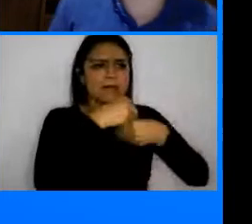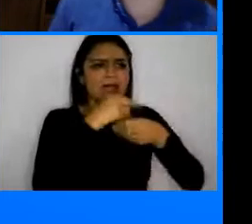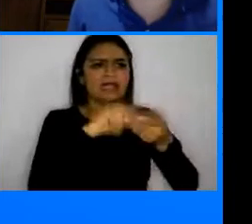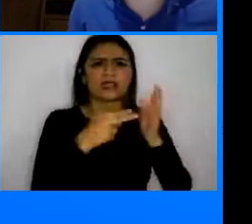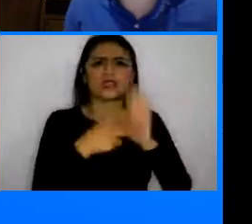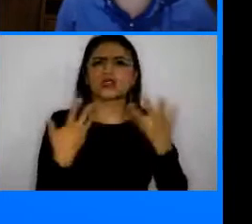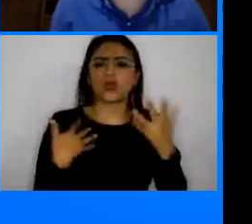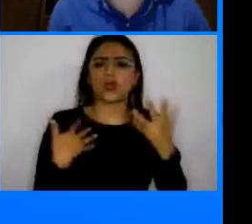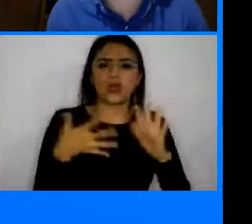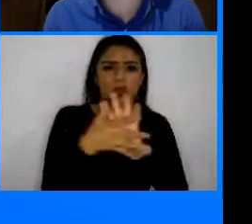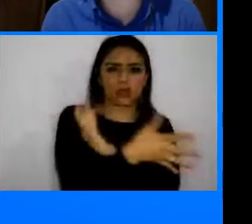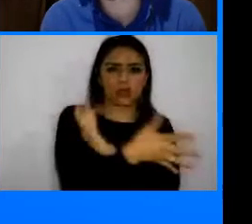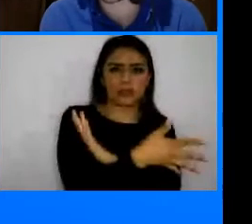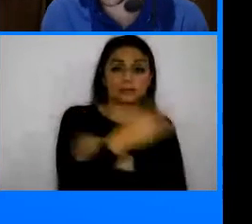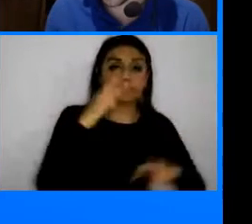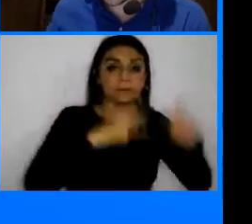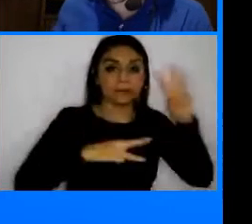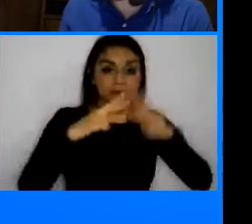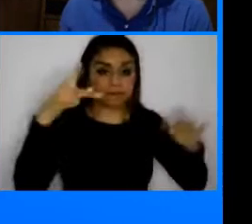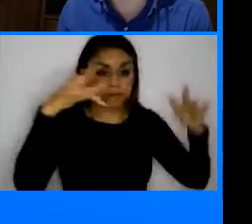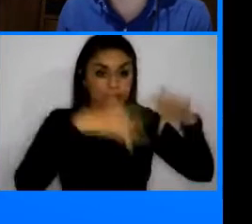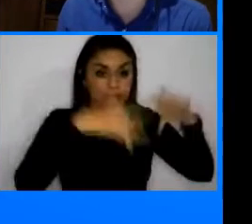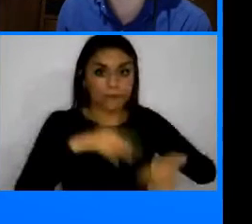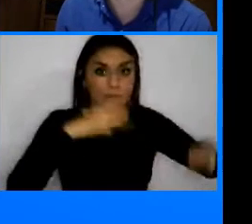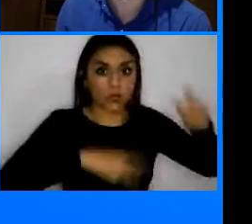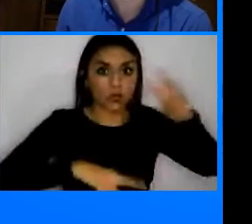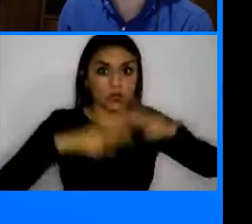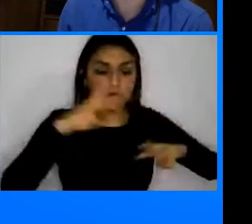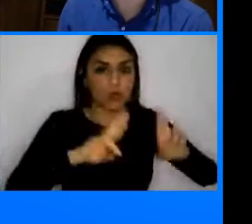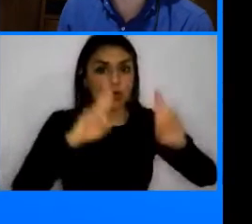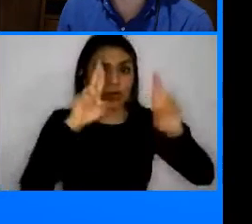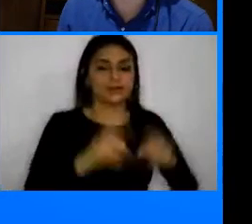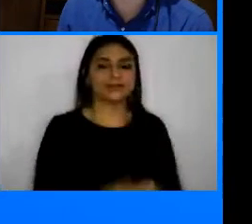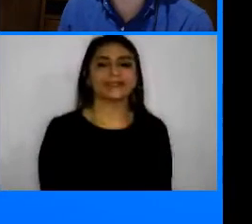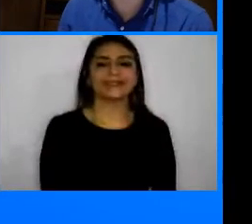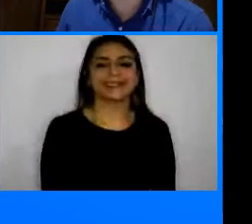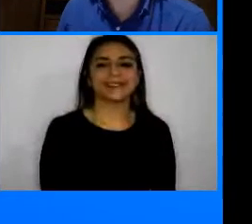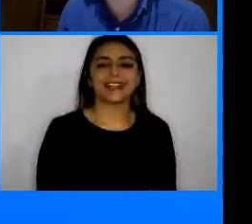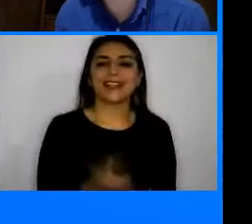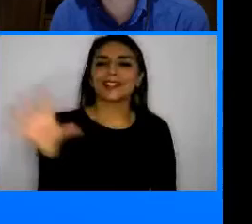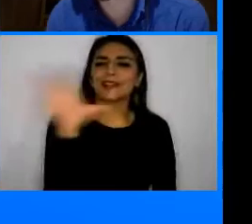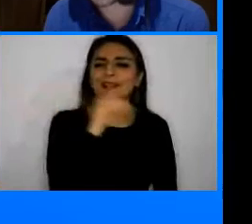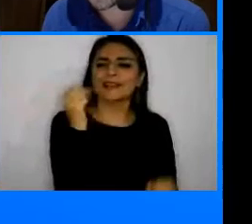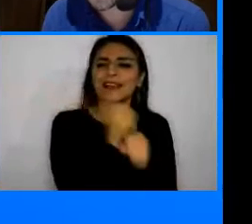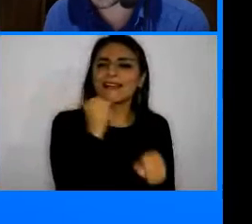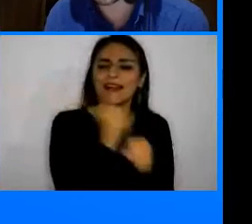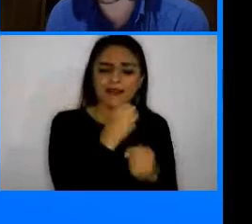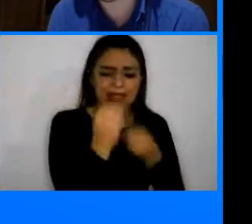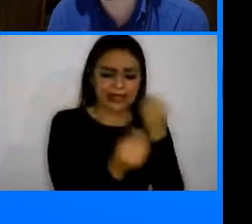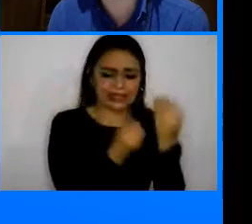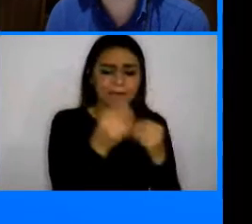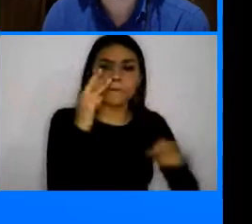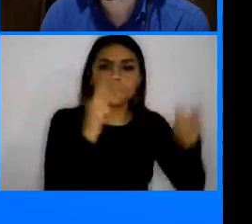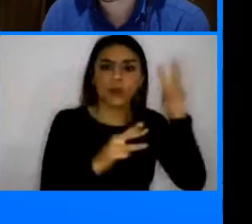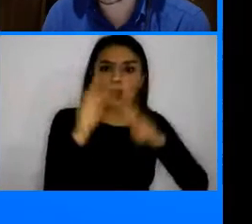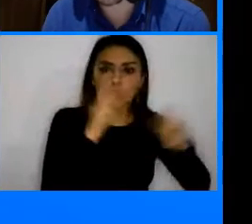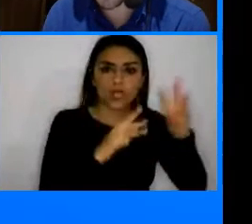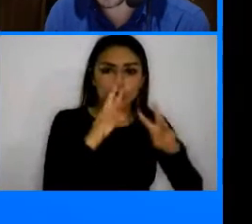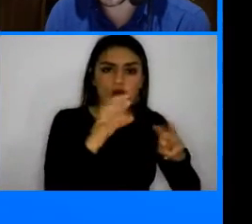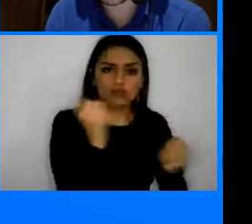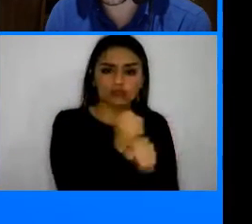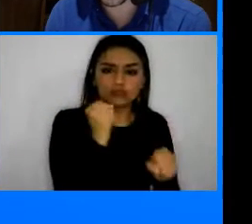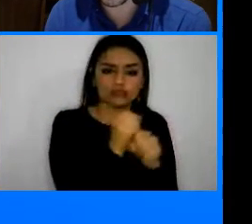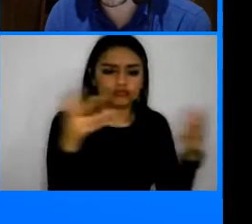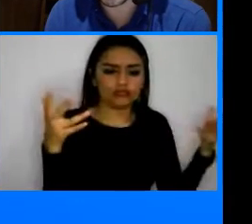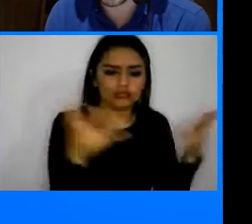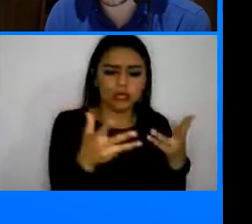a contar si visitan nuestros museos y tienen la oportunidad, ojalá pronto. Todos los trabajos que nosotros hacemos en nuestro museo se